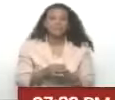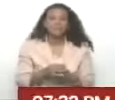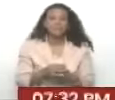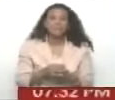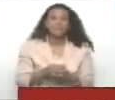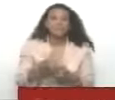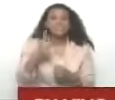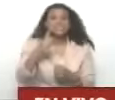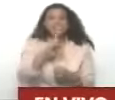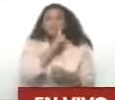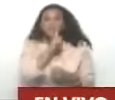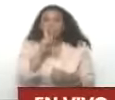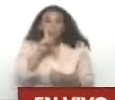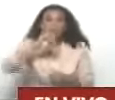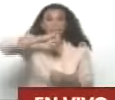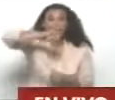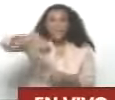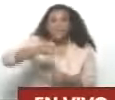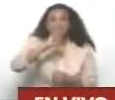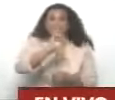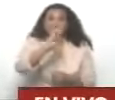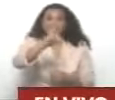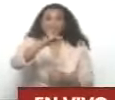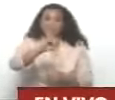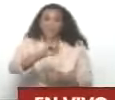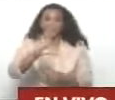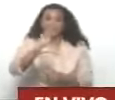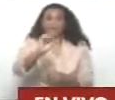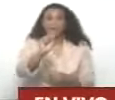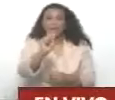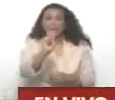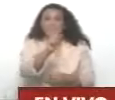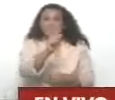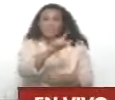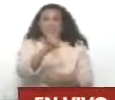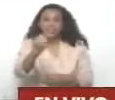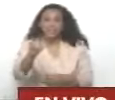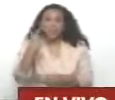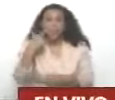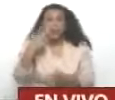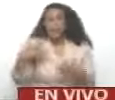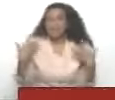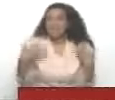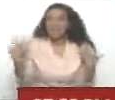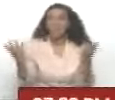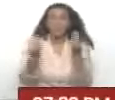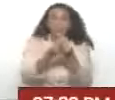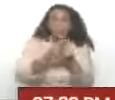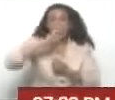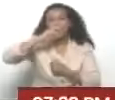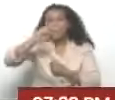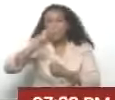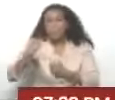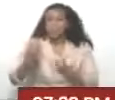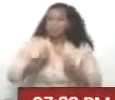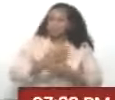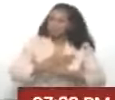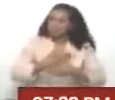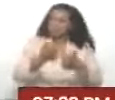Jimmy Castillo. Bueno, presidente, encantado de haberte montado conmigo en la moto.